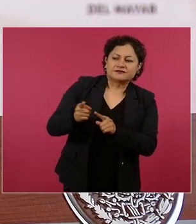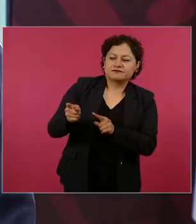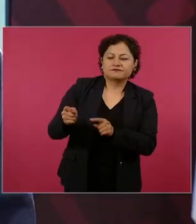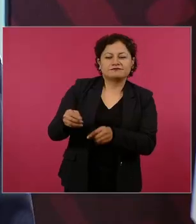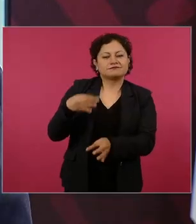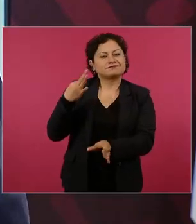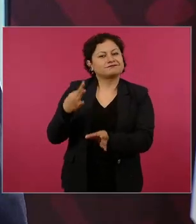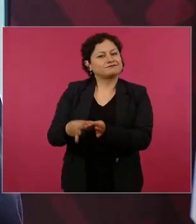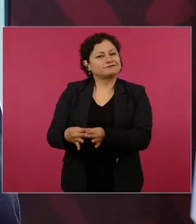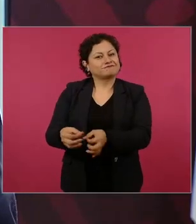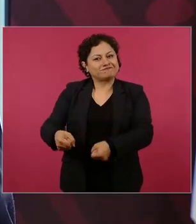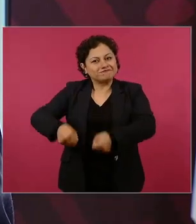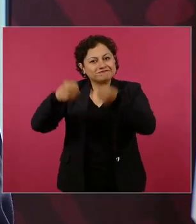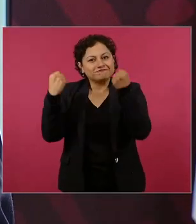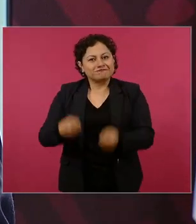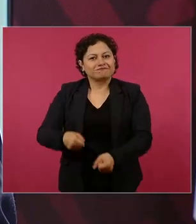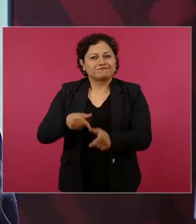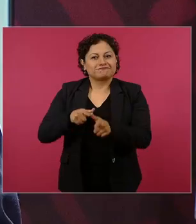con una mujer